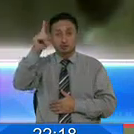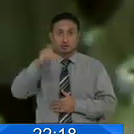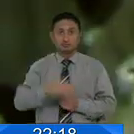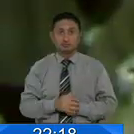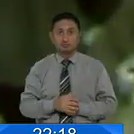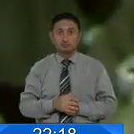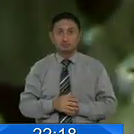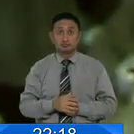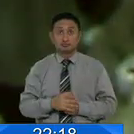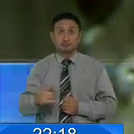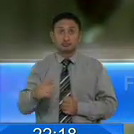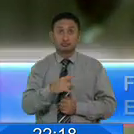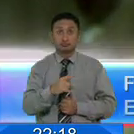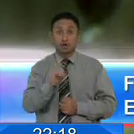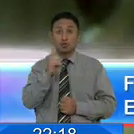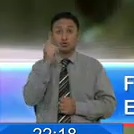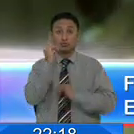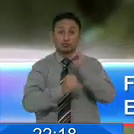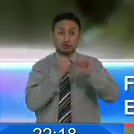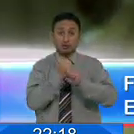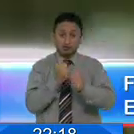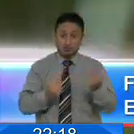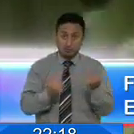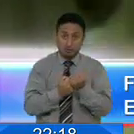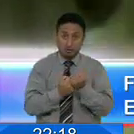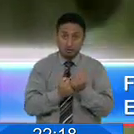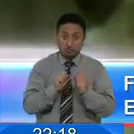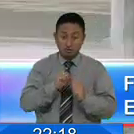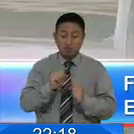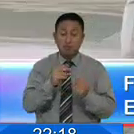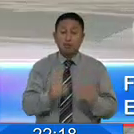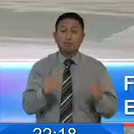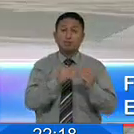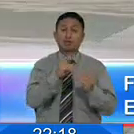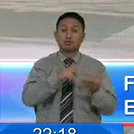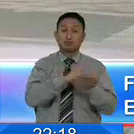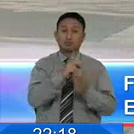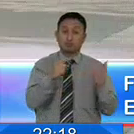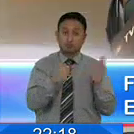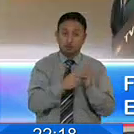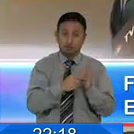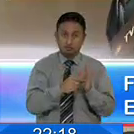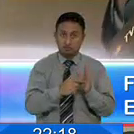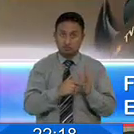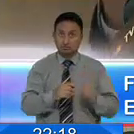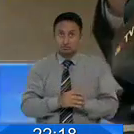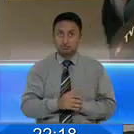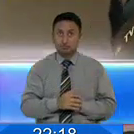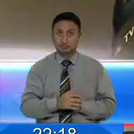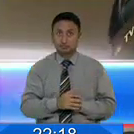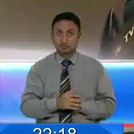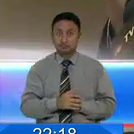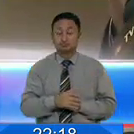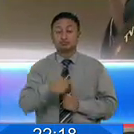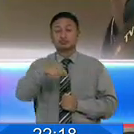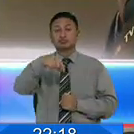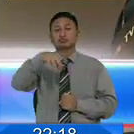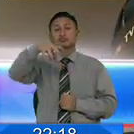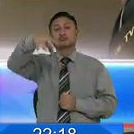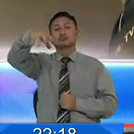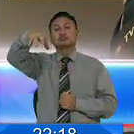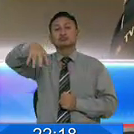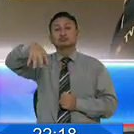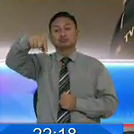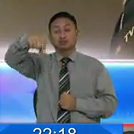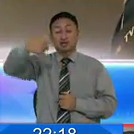todo dependería del financiamiento internacional ni de la carga de tributos para sobrellevar el déficit fiscal. Deberíamos tener un Estado